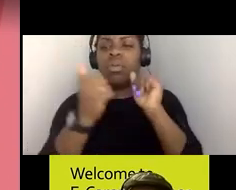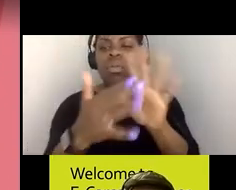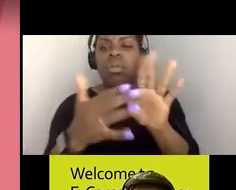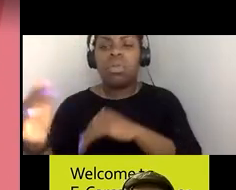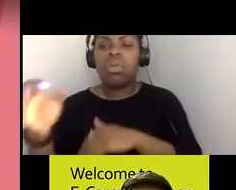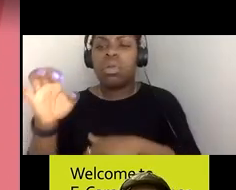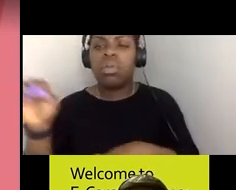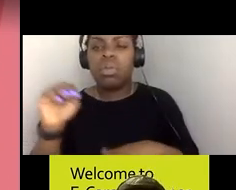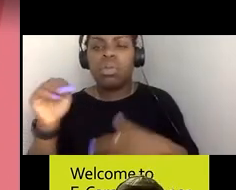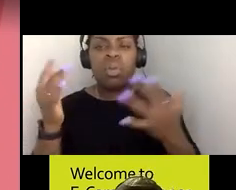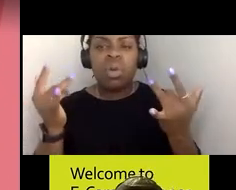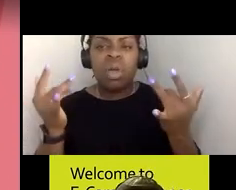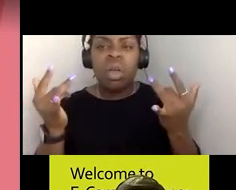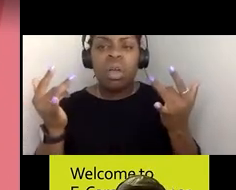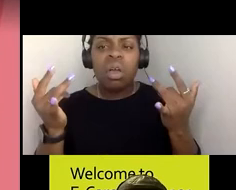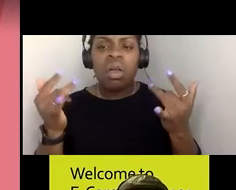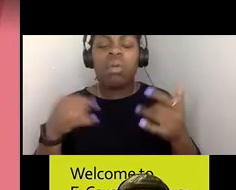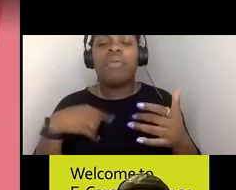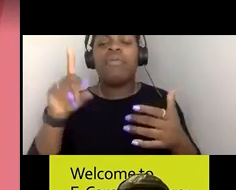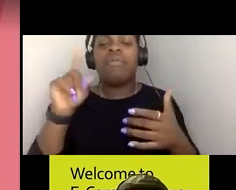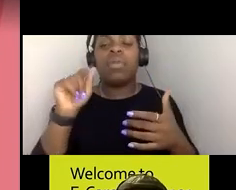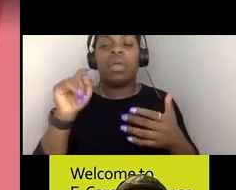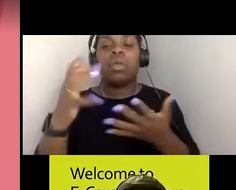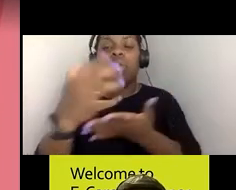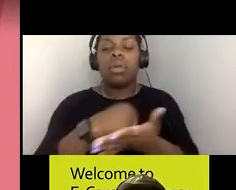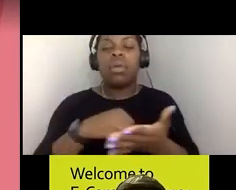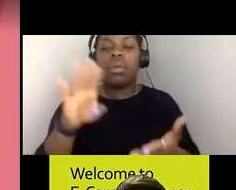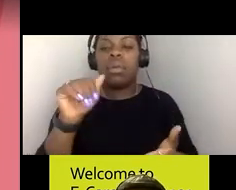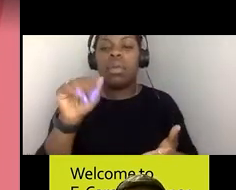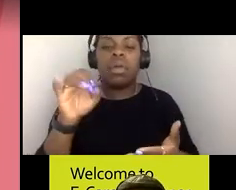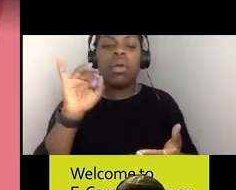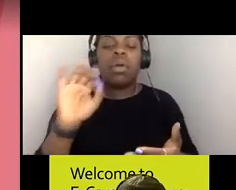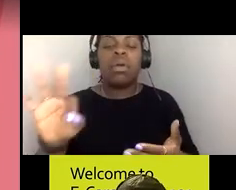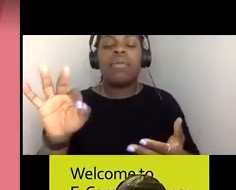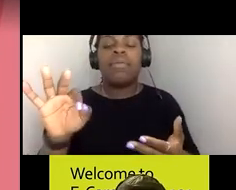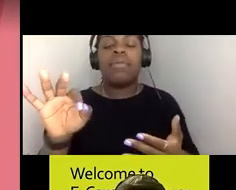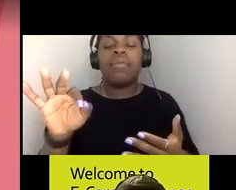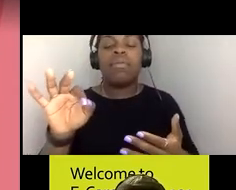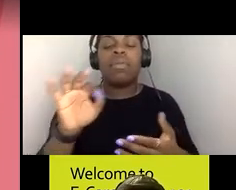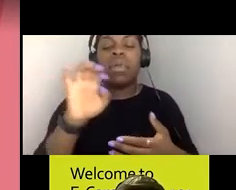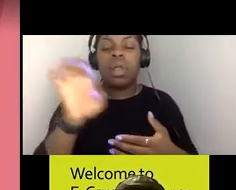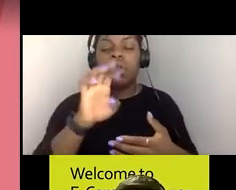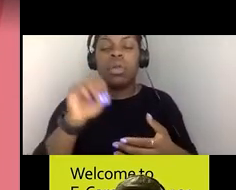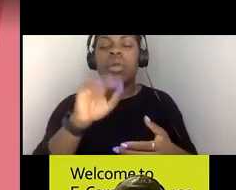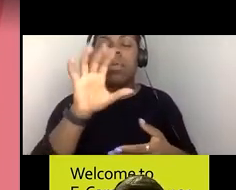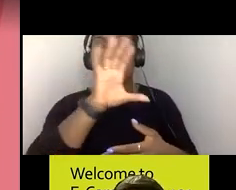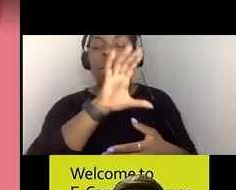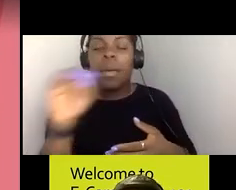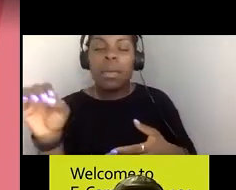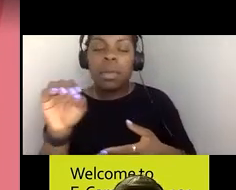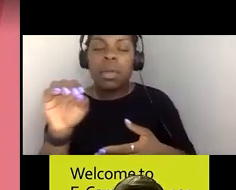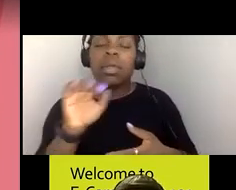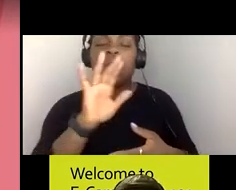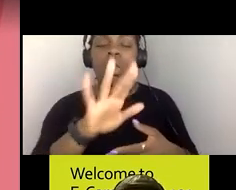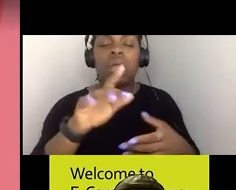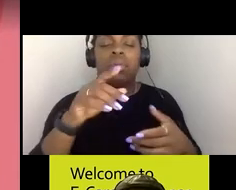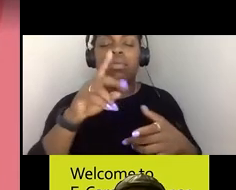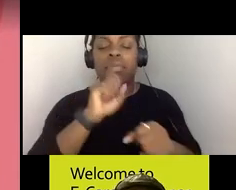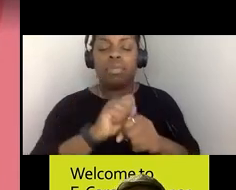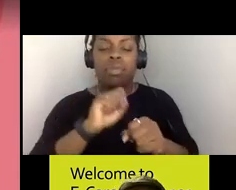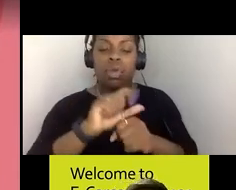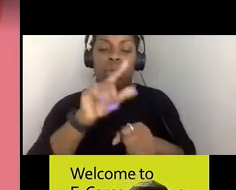las razones para estar opuestos a esta vigilancia electrónica. También tenemos las compañías que